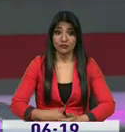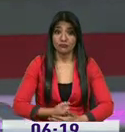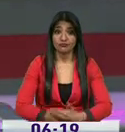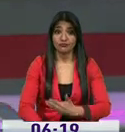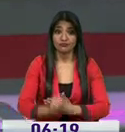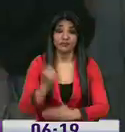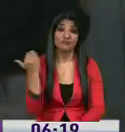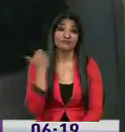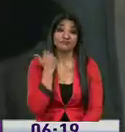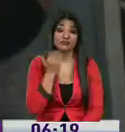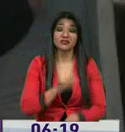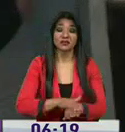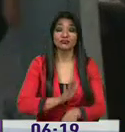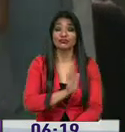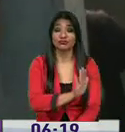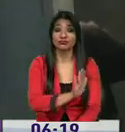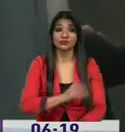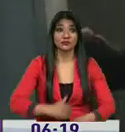Miremos.